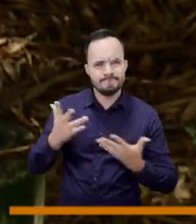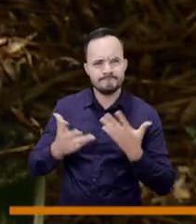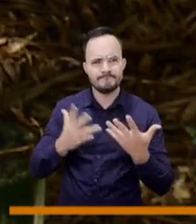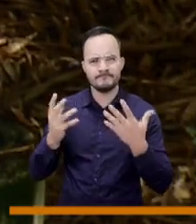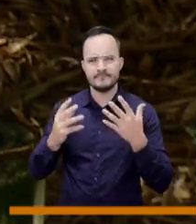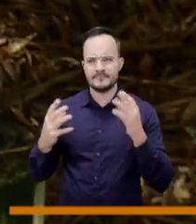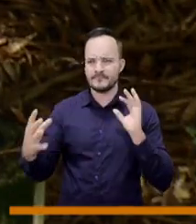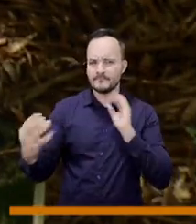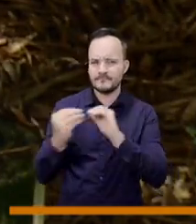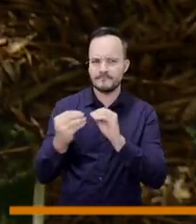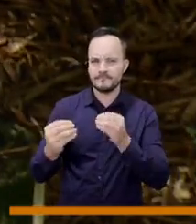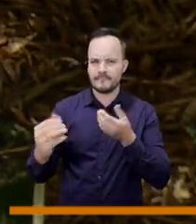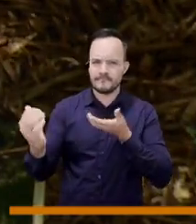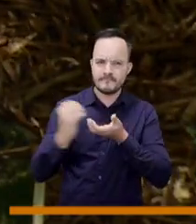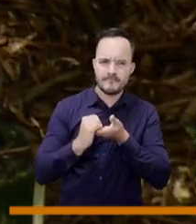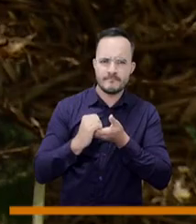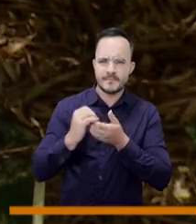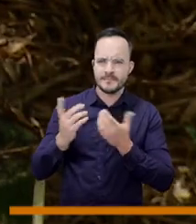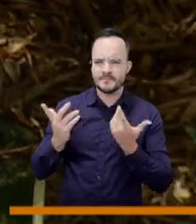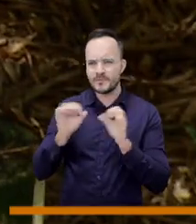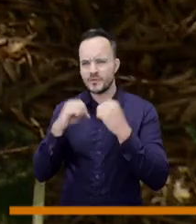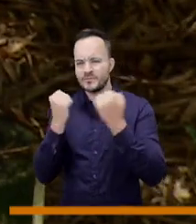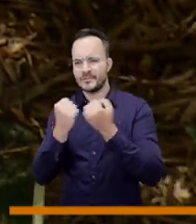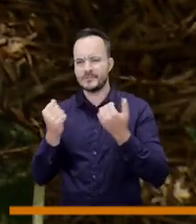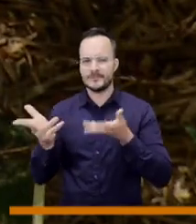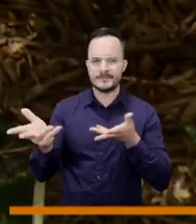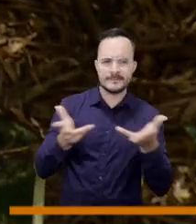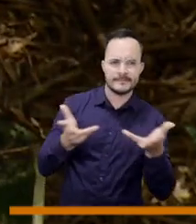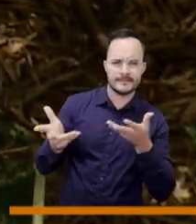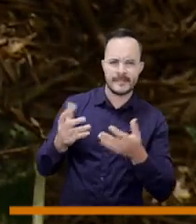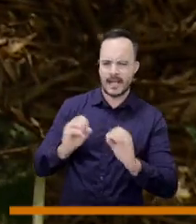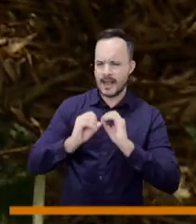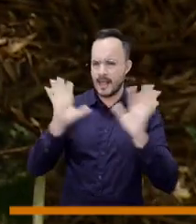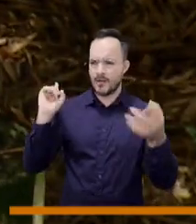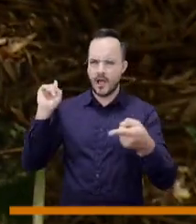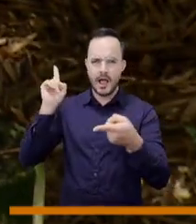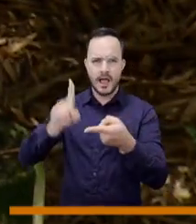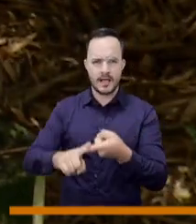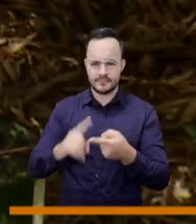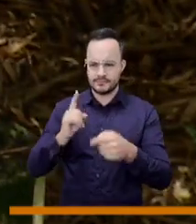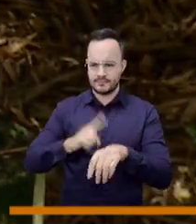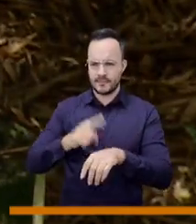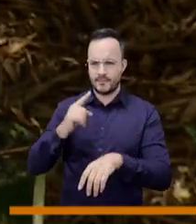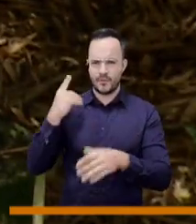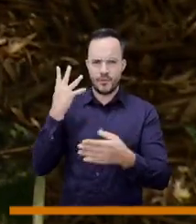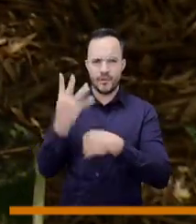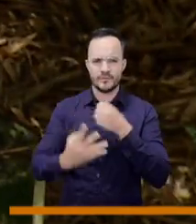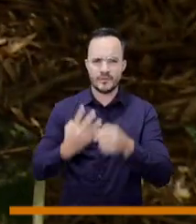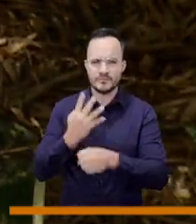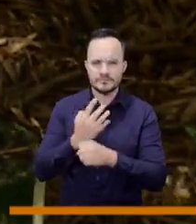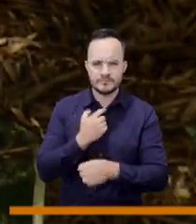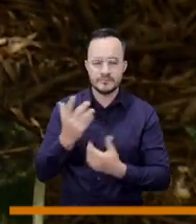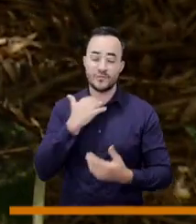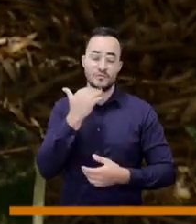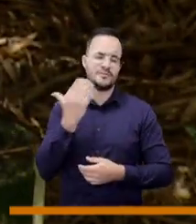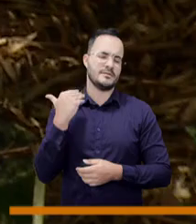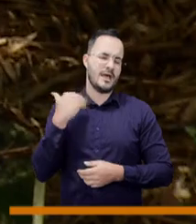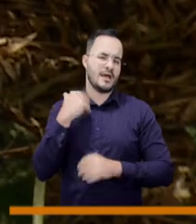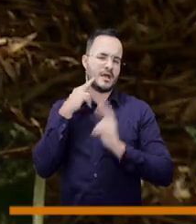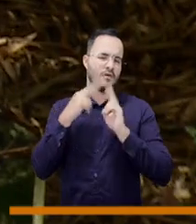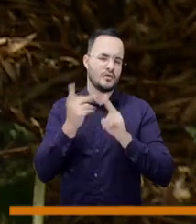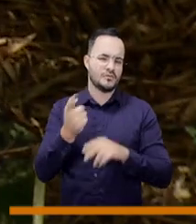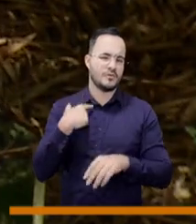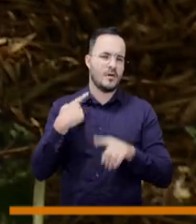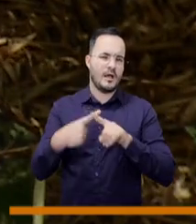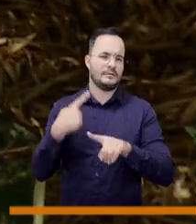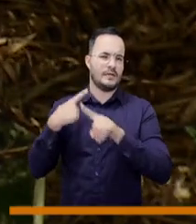no logró tener una coalición muy definida a lo largo de su administración. ¿Cómo se vivió esa experiencia en el Consejo, usted que ha tenido también